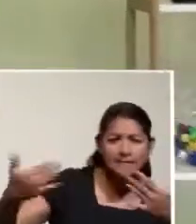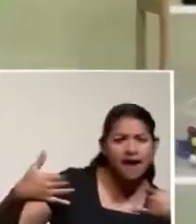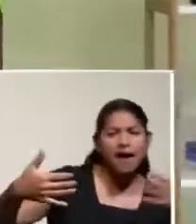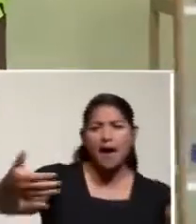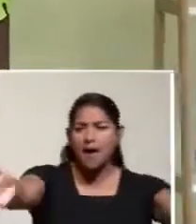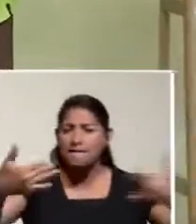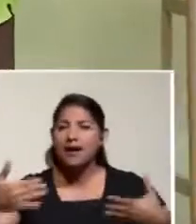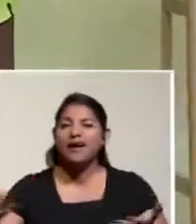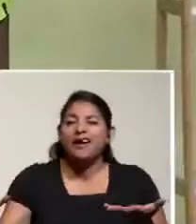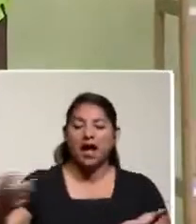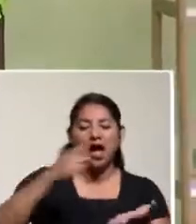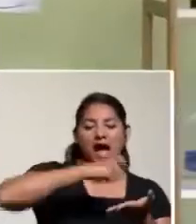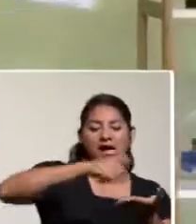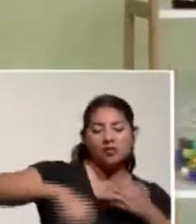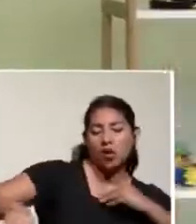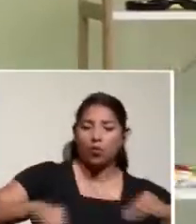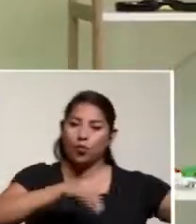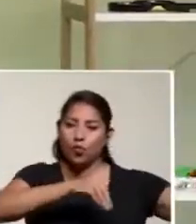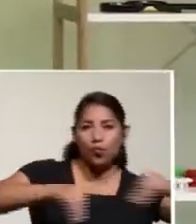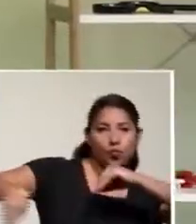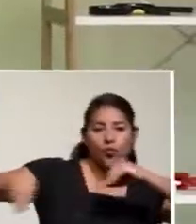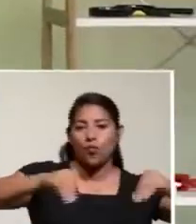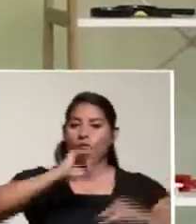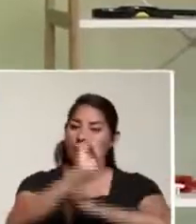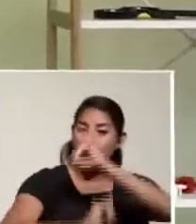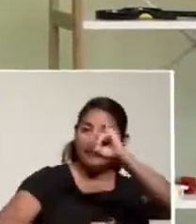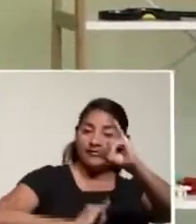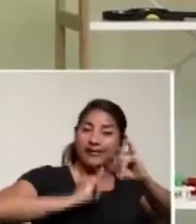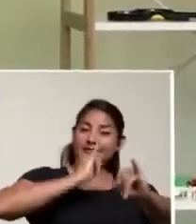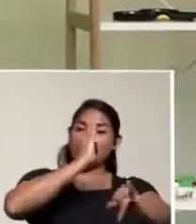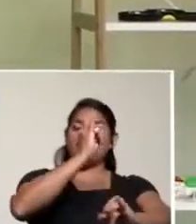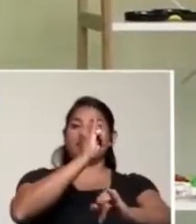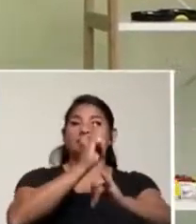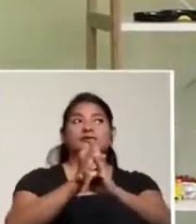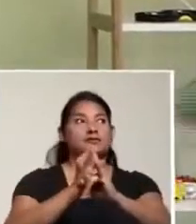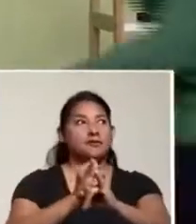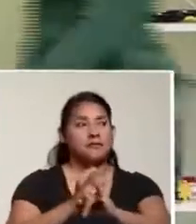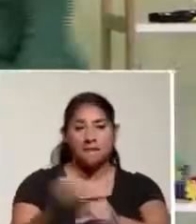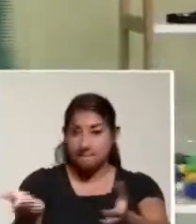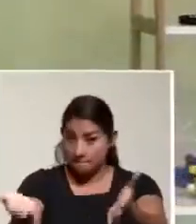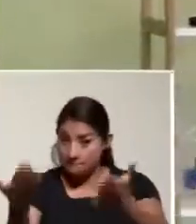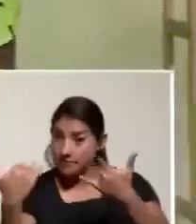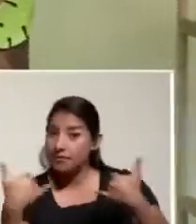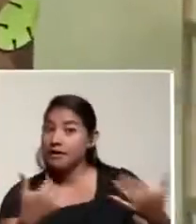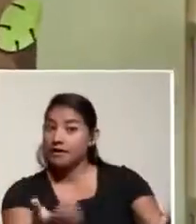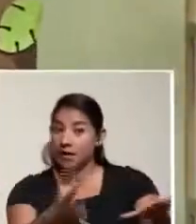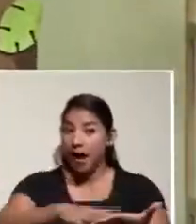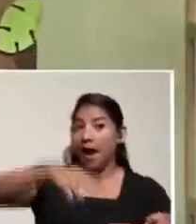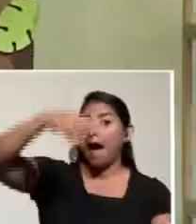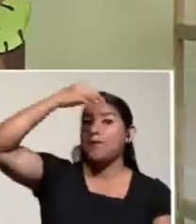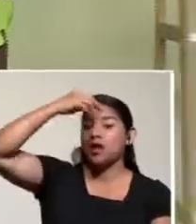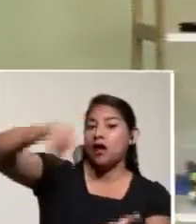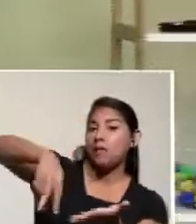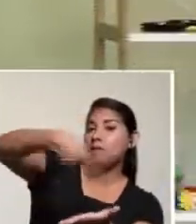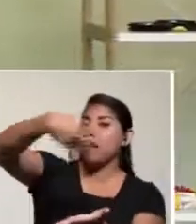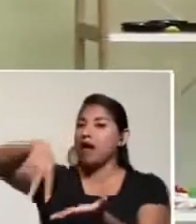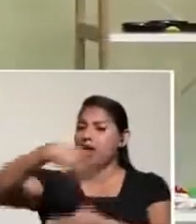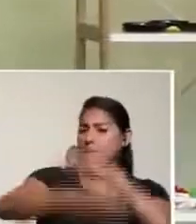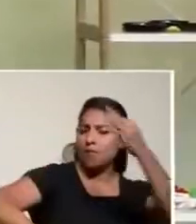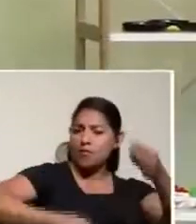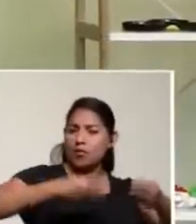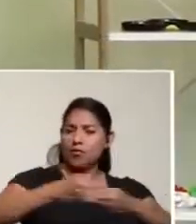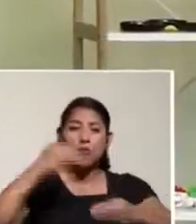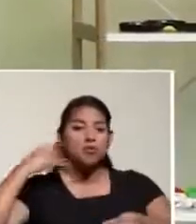a la Escuela de Movimiento Internacional. Pasen y aprendan a bailar los bailes del mundo. ¿Quién